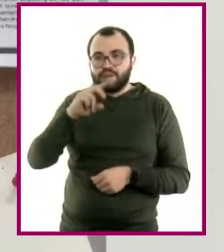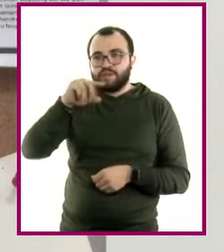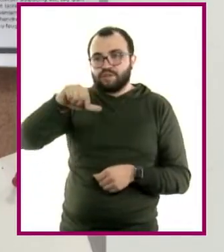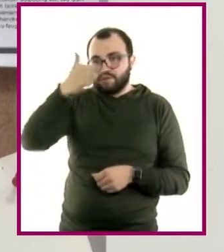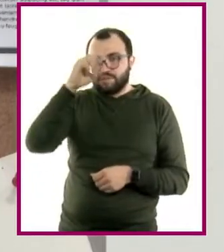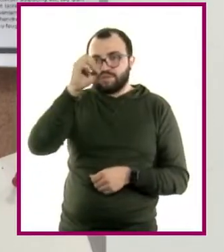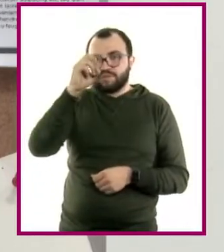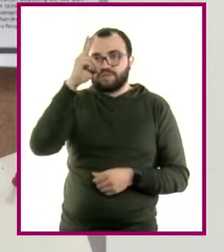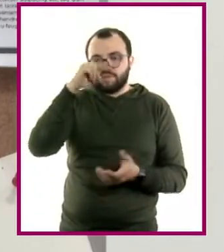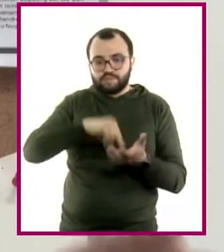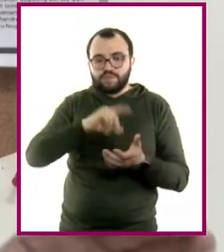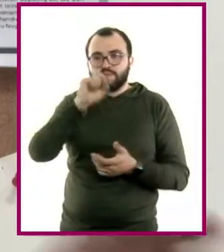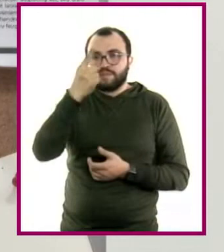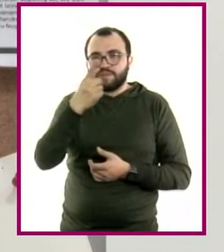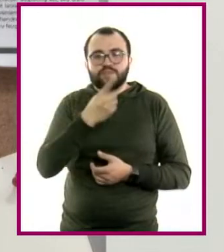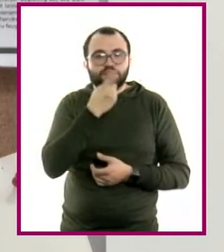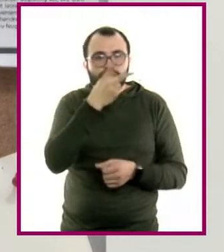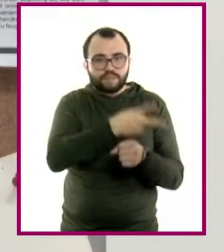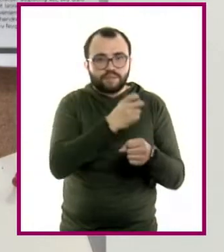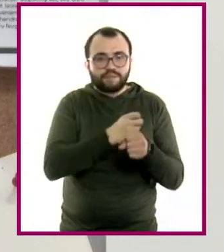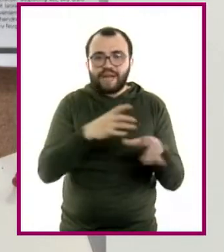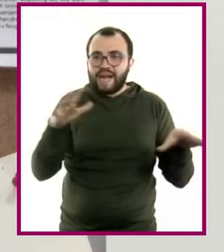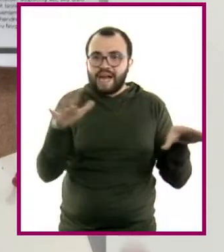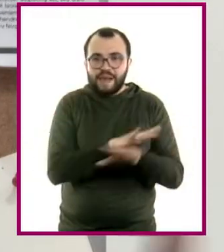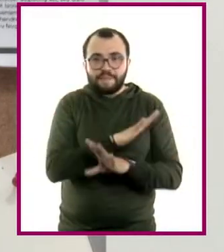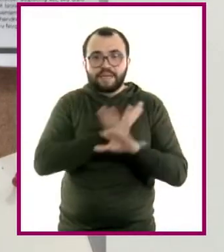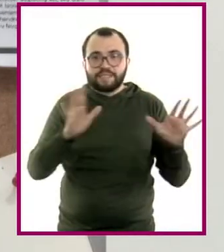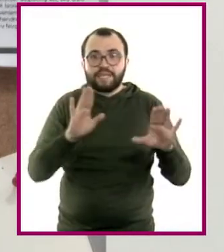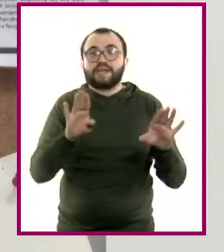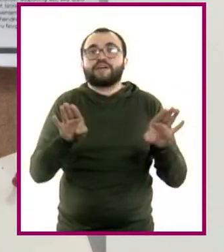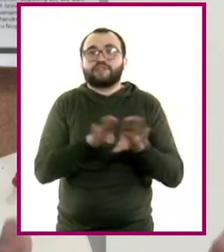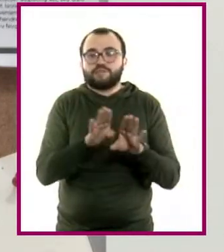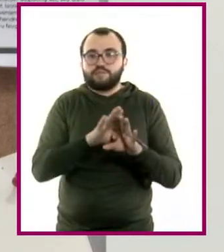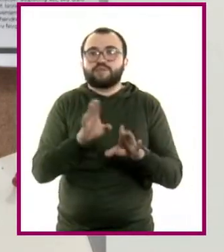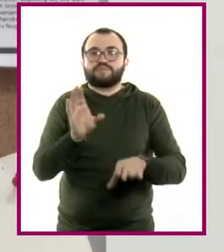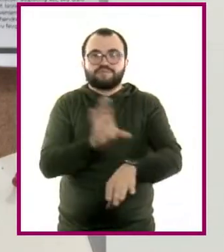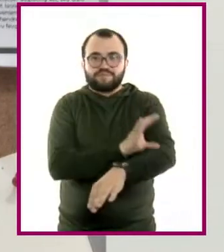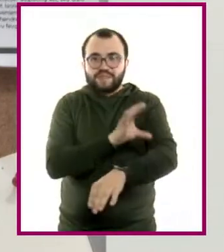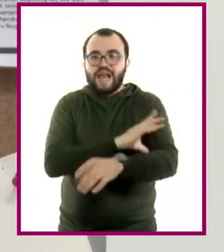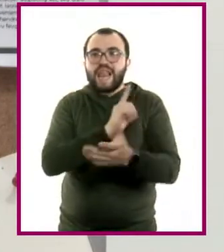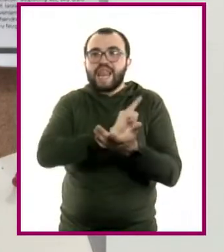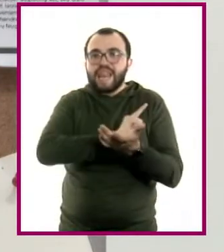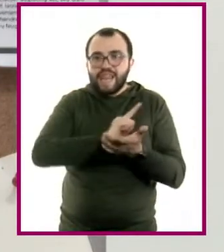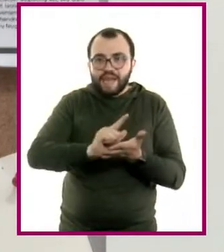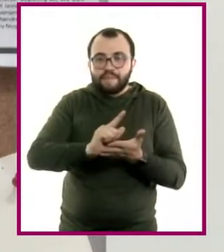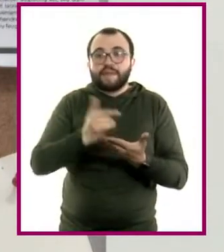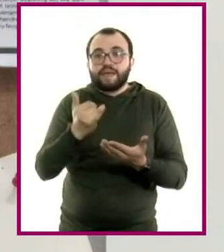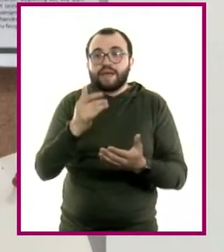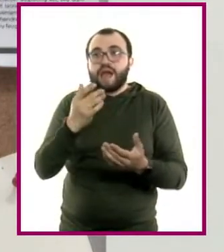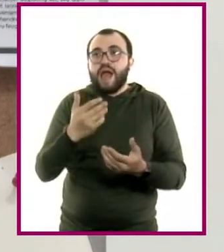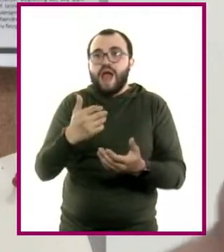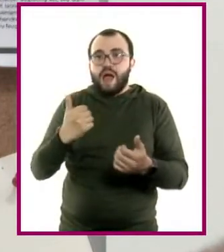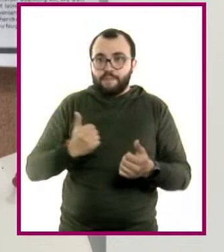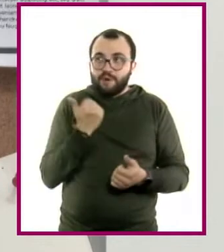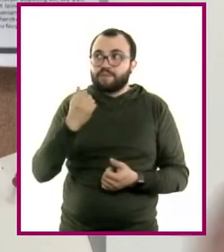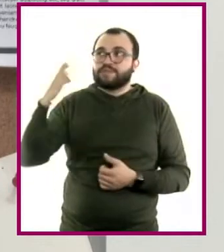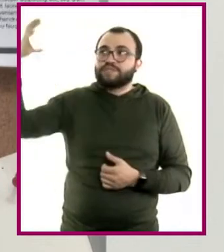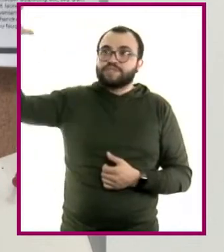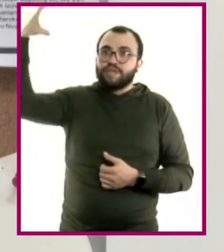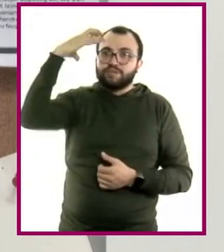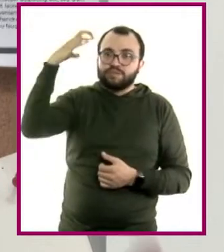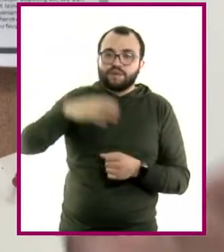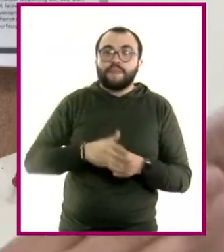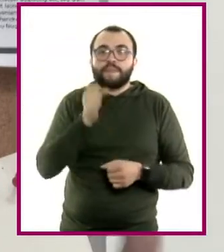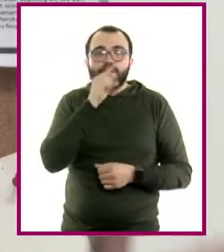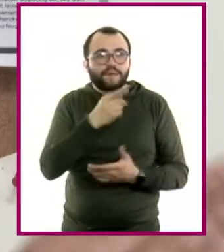a nuestro país a cambiar cuanto antes hacia las energías limpias y aprovechar al máximo la energía solar? También